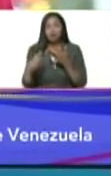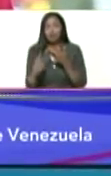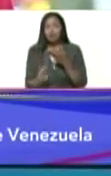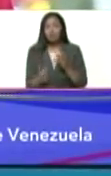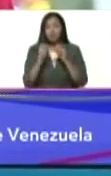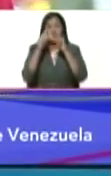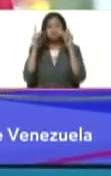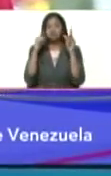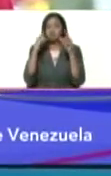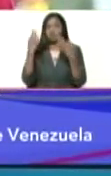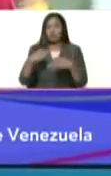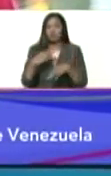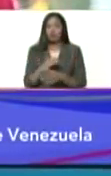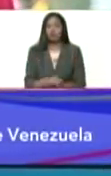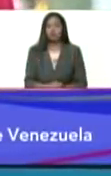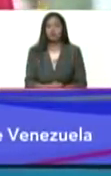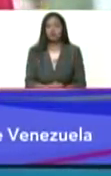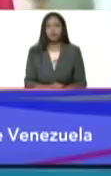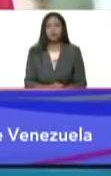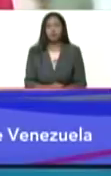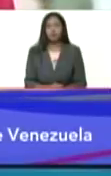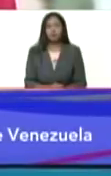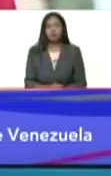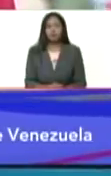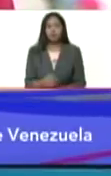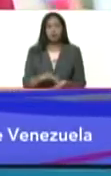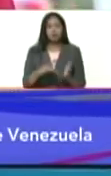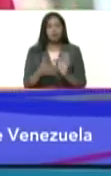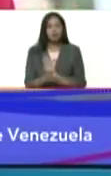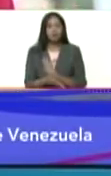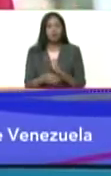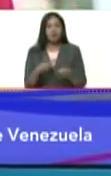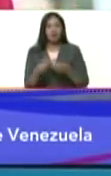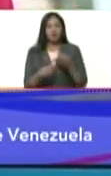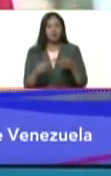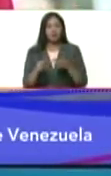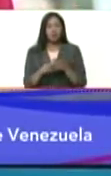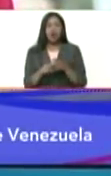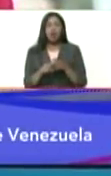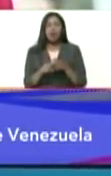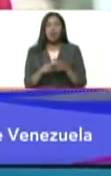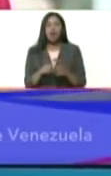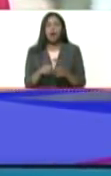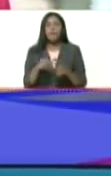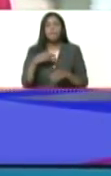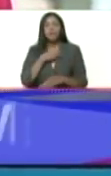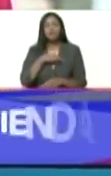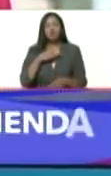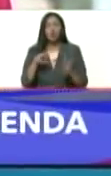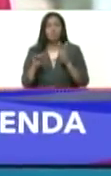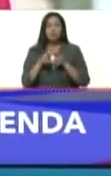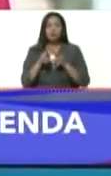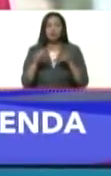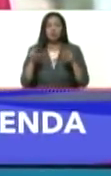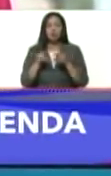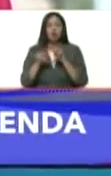impresionantes de lo que es y ha sido la gran misión Vivienda Venezuela